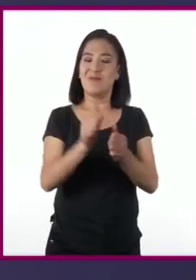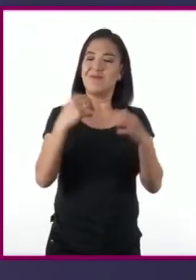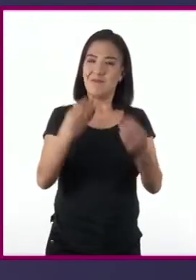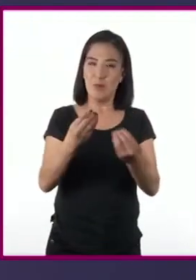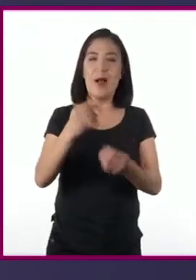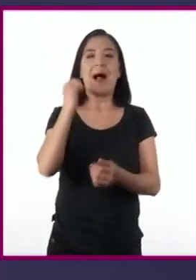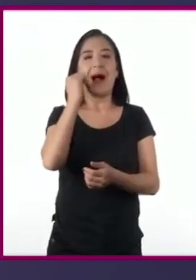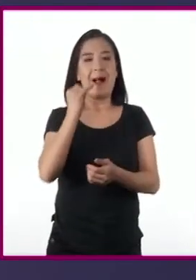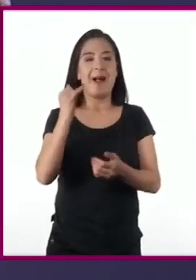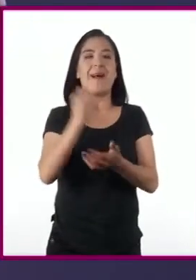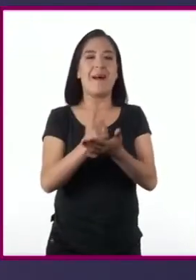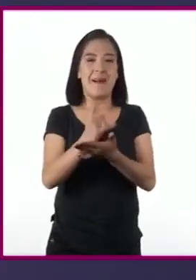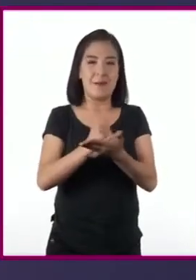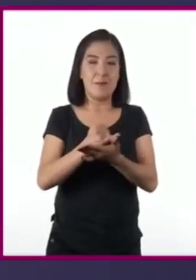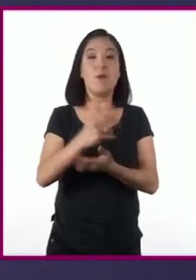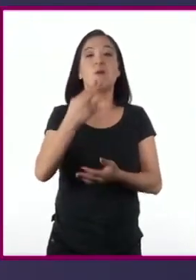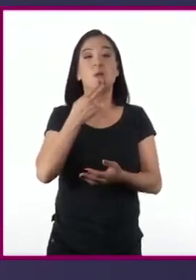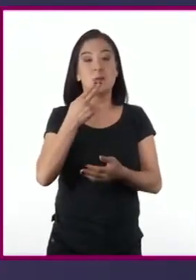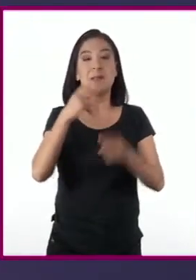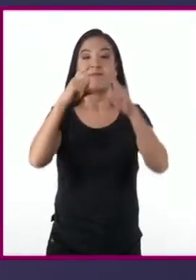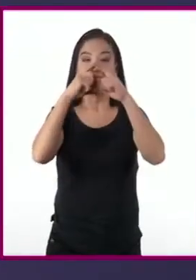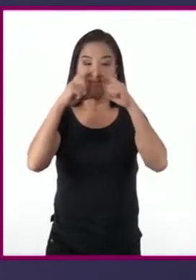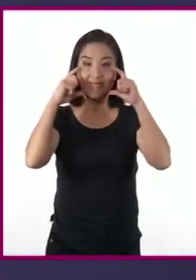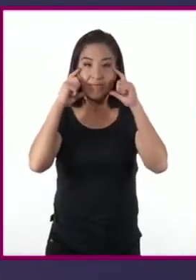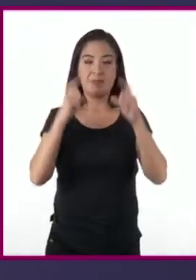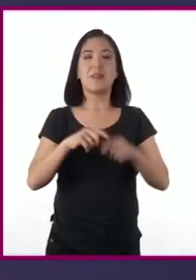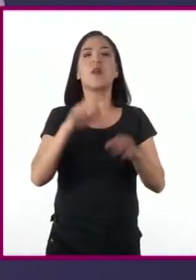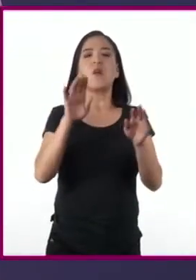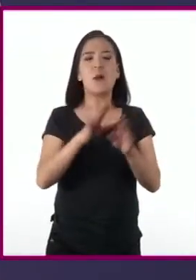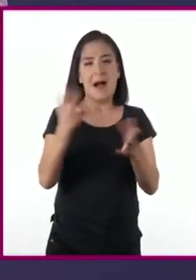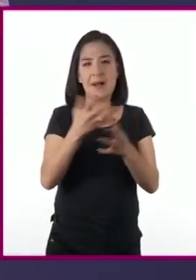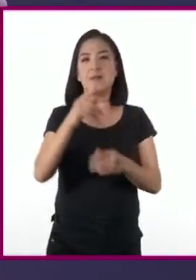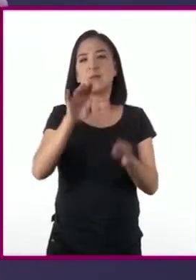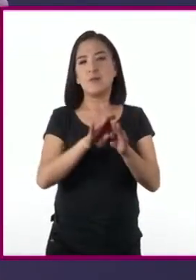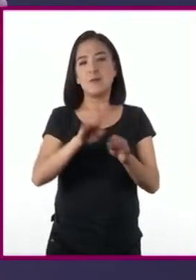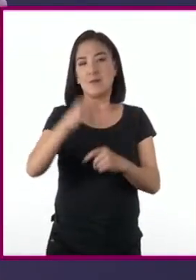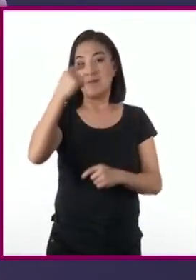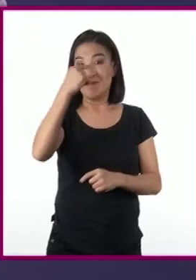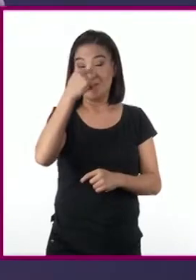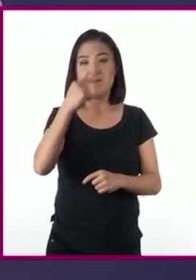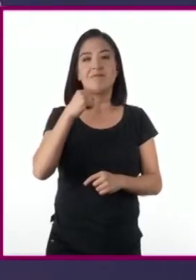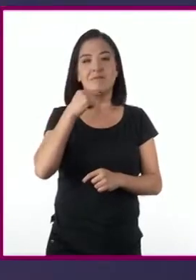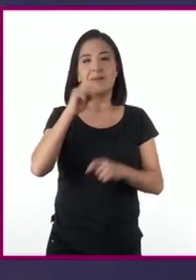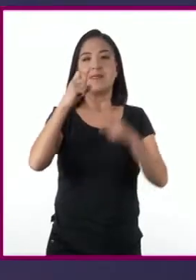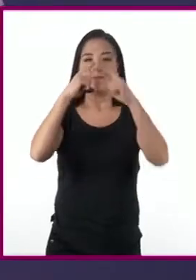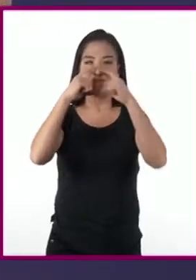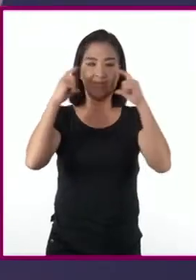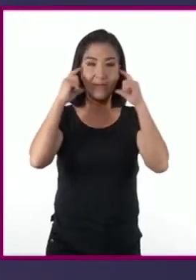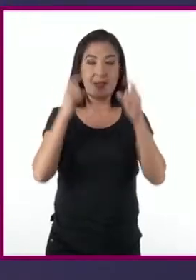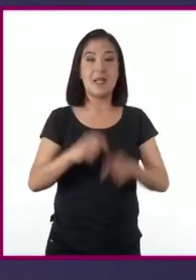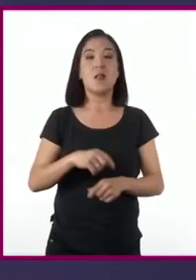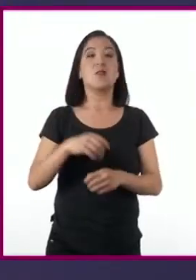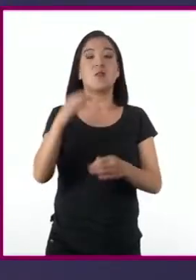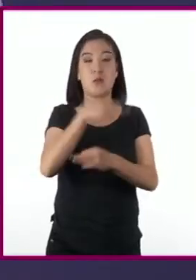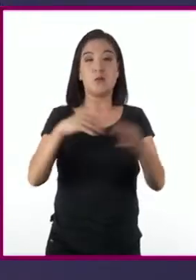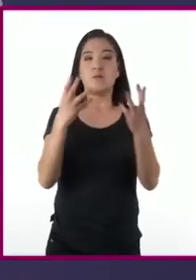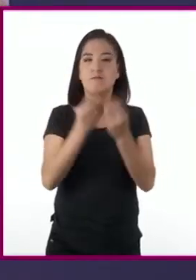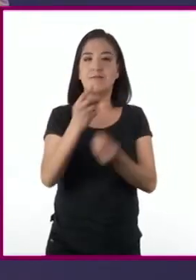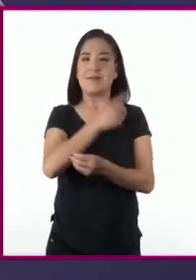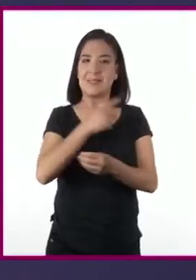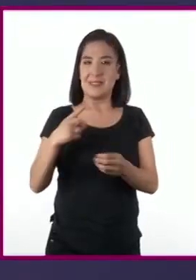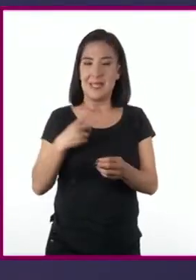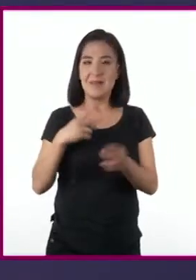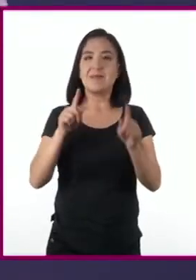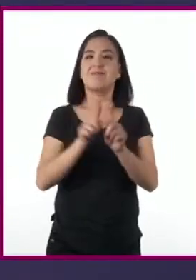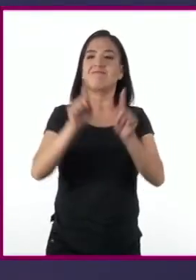abundante jabón, usando el cubrebocas adecuadamente, de forma que cubra nariz y boca. Y aunque juntos, guardar y